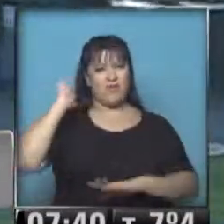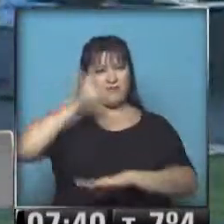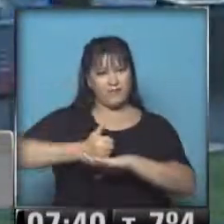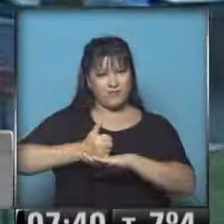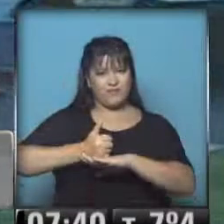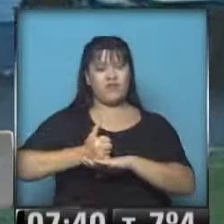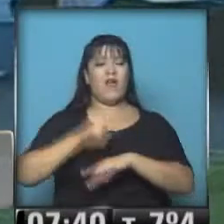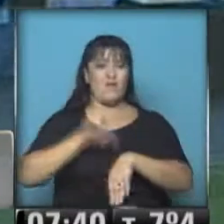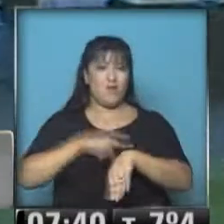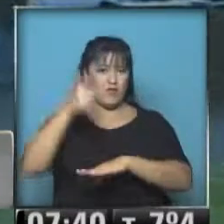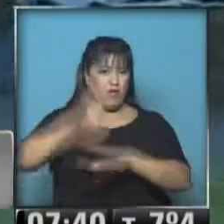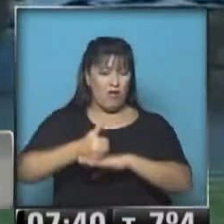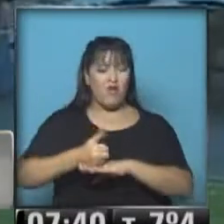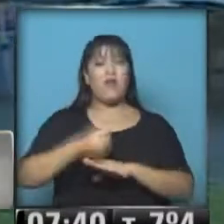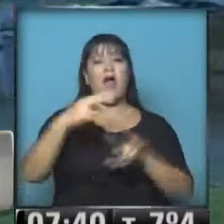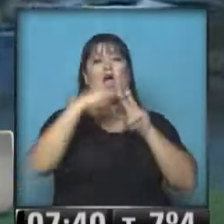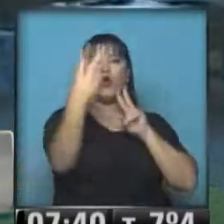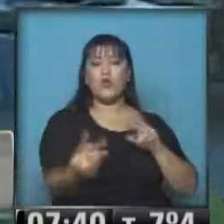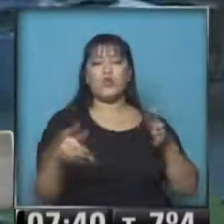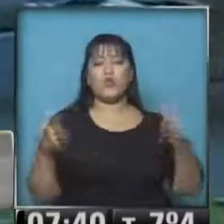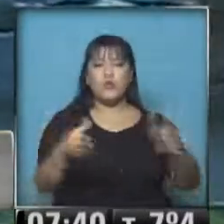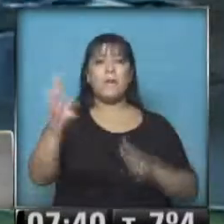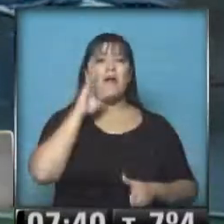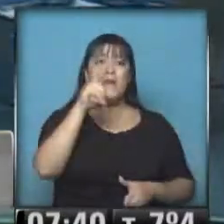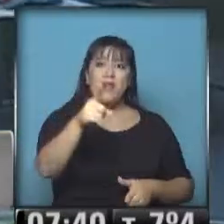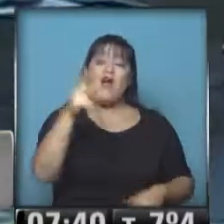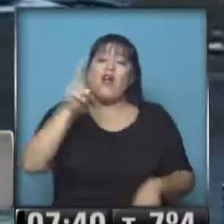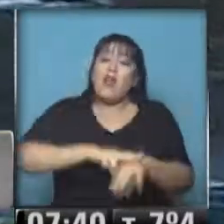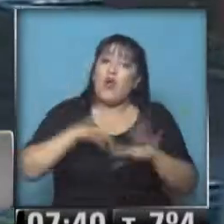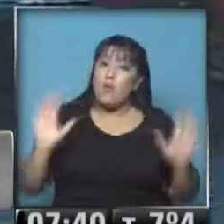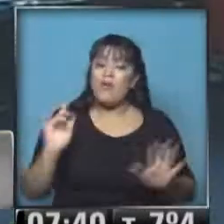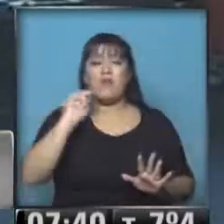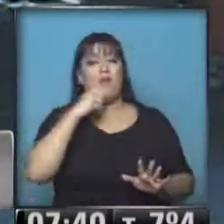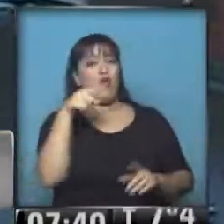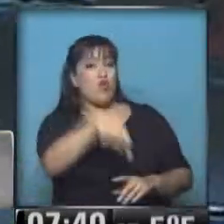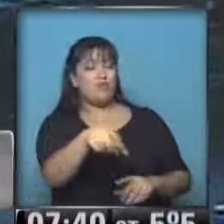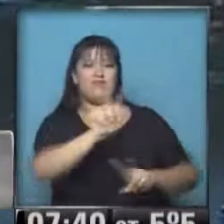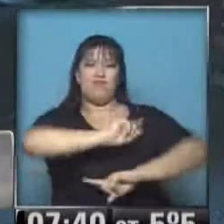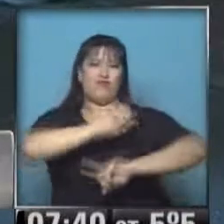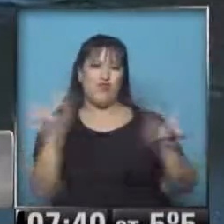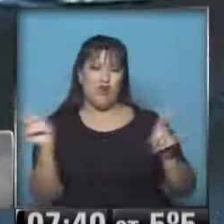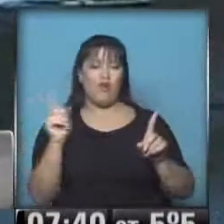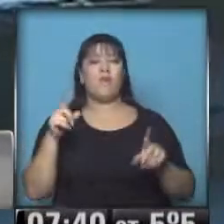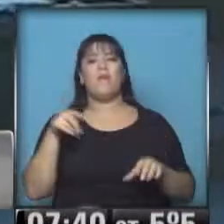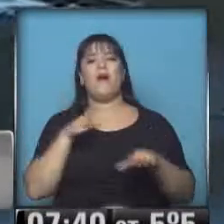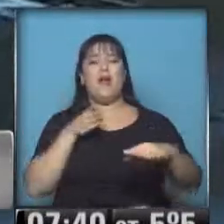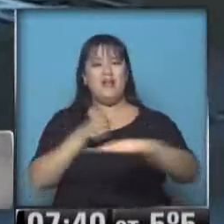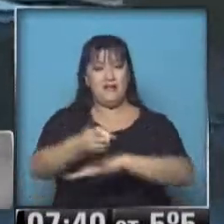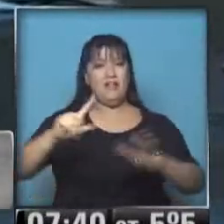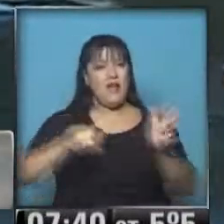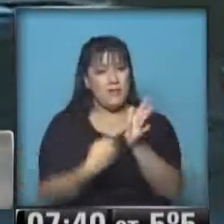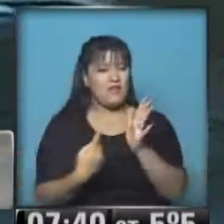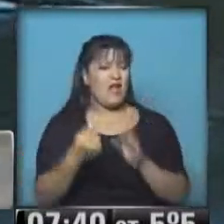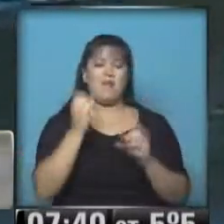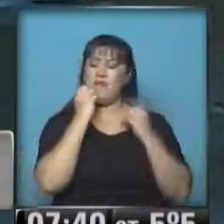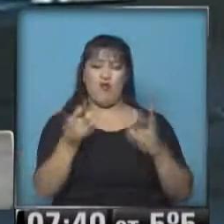ruta panamericana la cual recomendamos a quien pueda evitarla hacerlo en la mano hacia la capital federal ya que